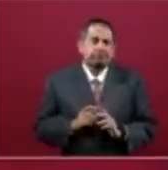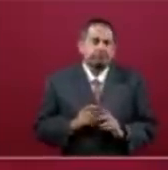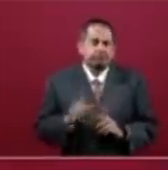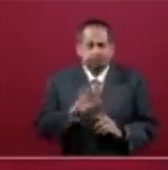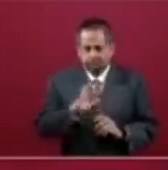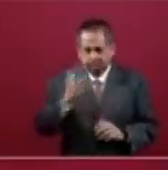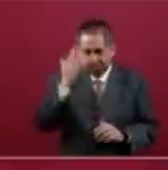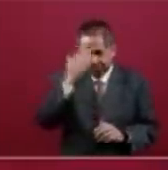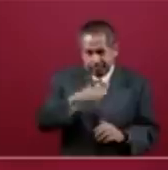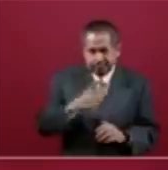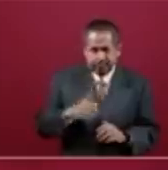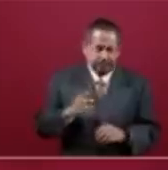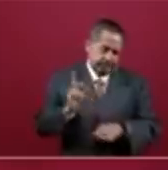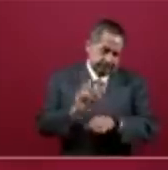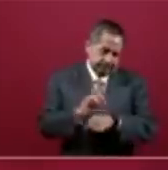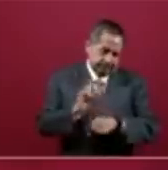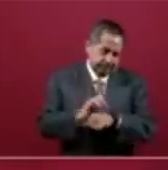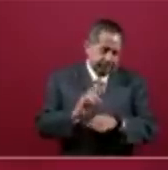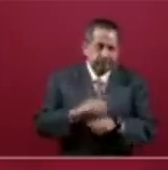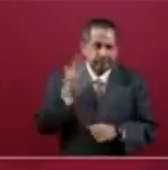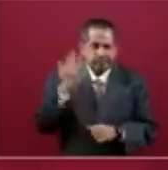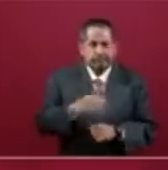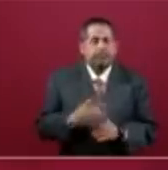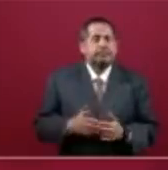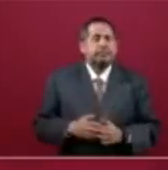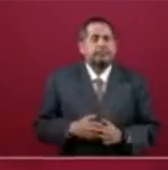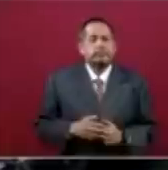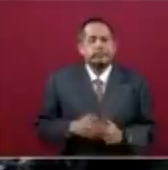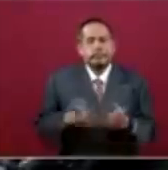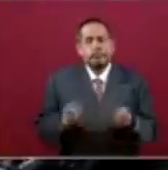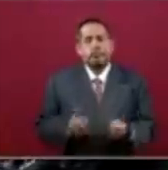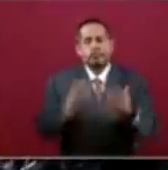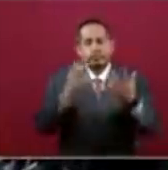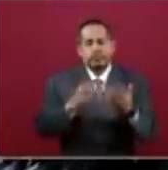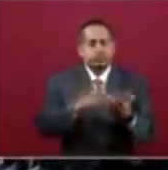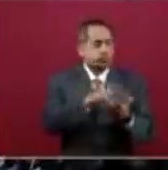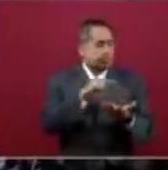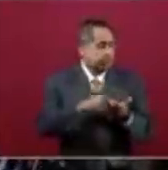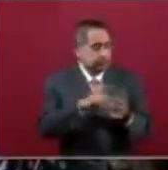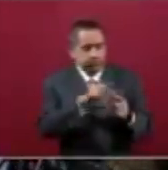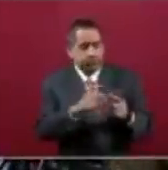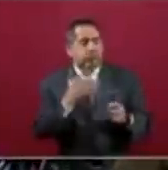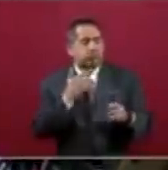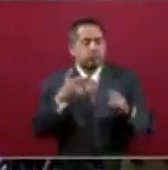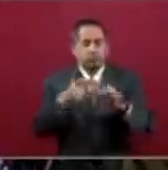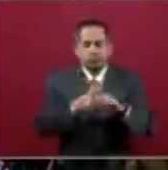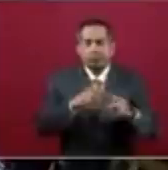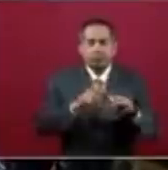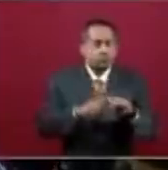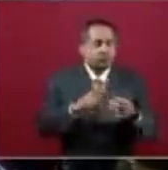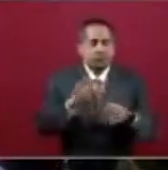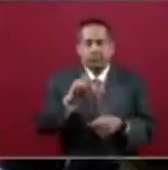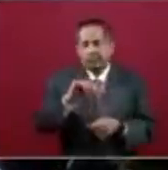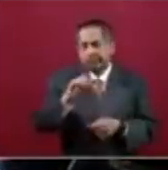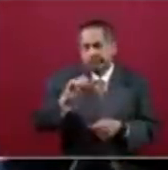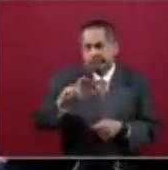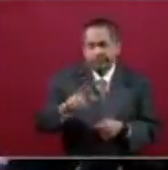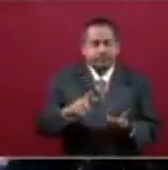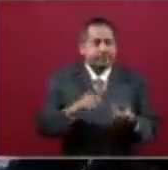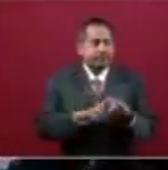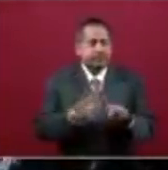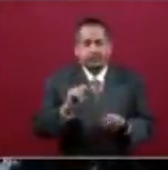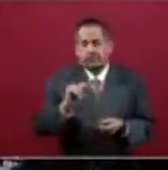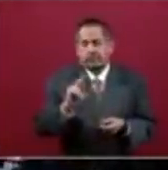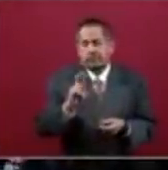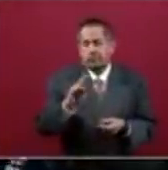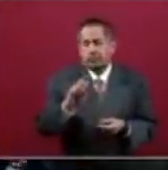sabemos diariamente cuáles son los inventarios de gasolinas, de diésel, de